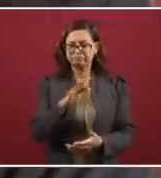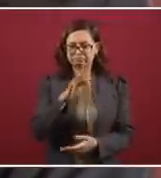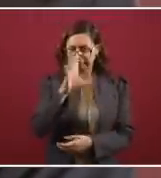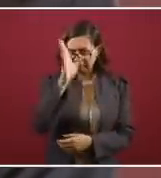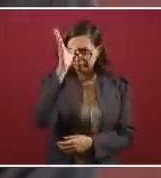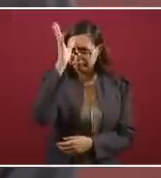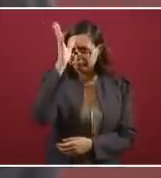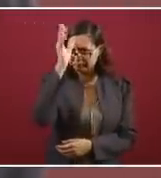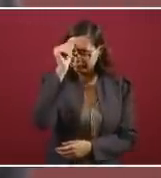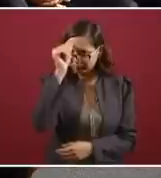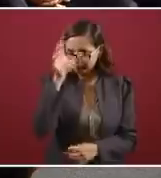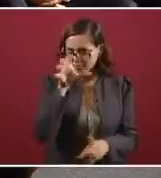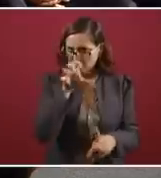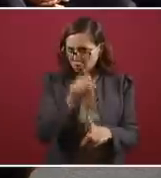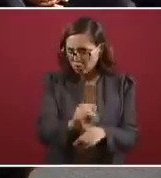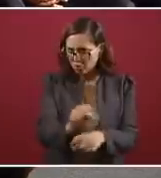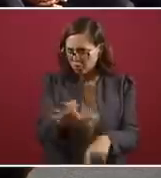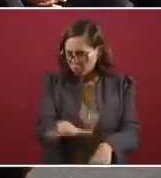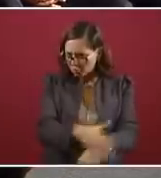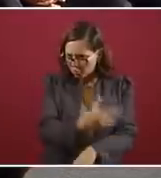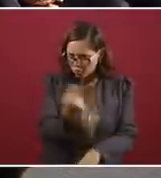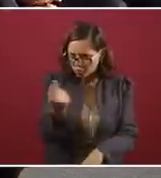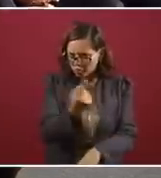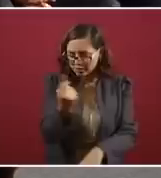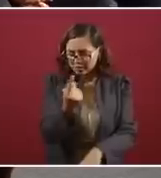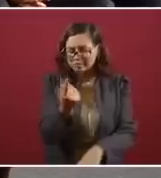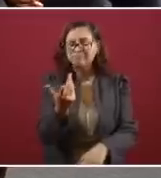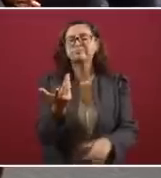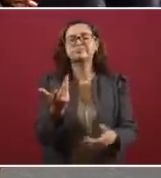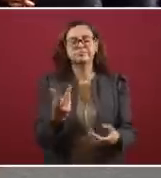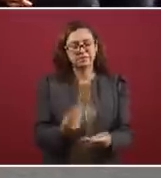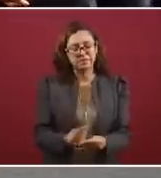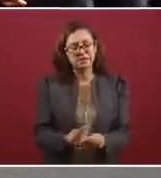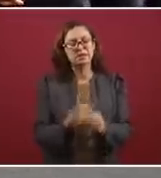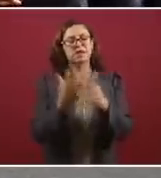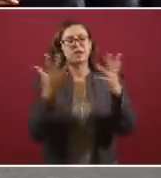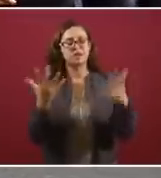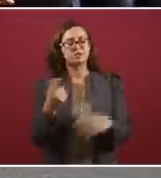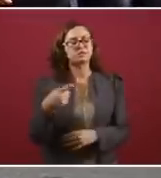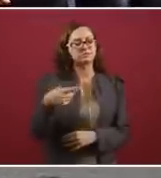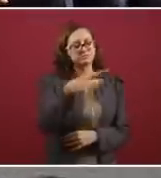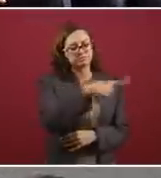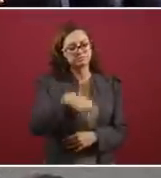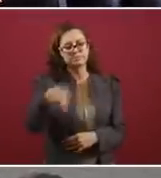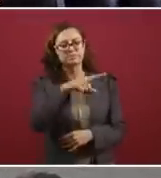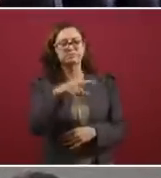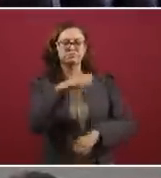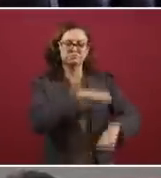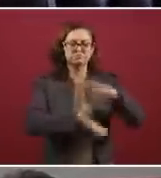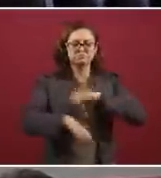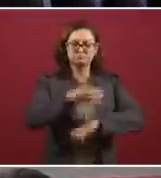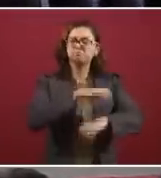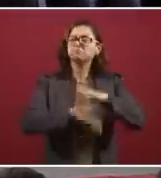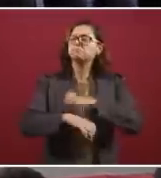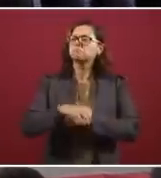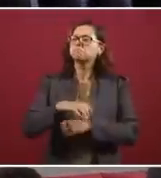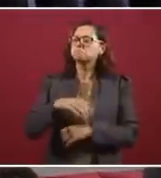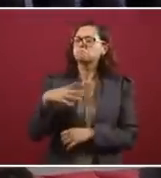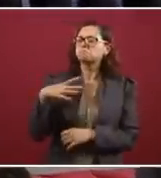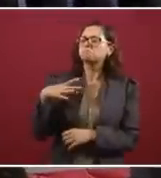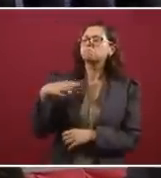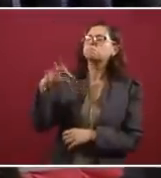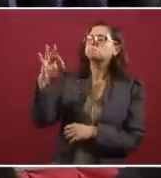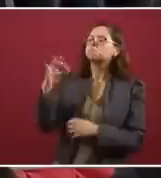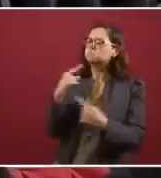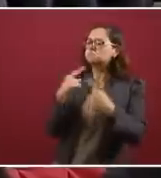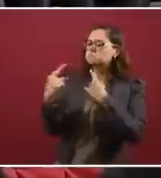por la voluntad, la disposición al diálogo de los empresarios,